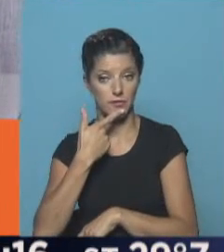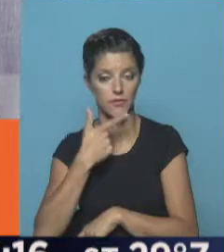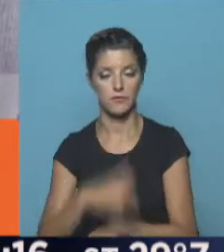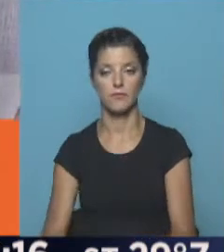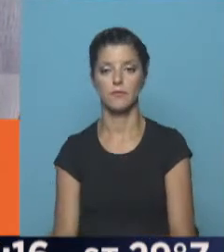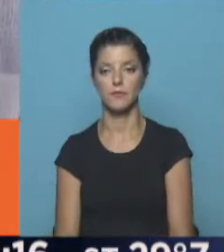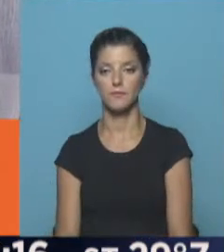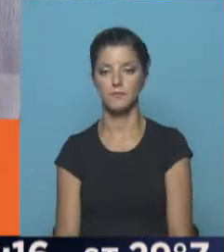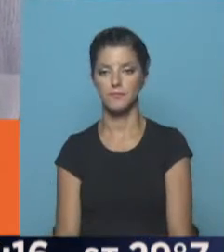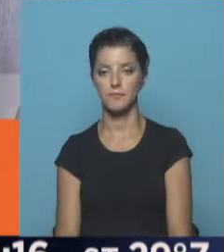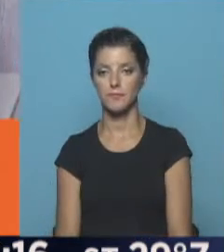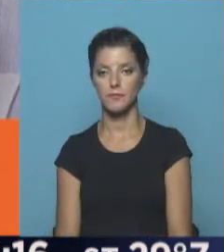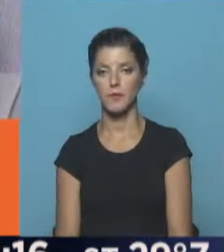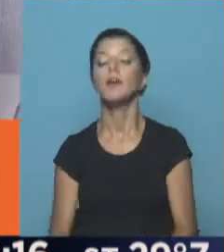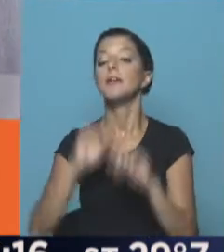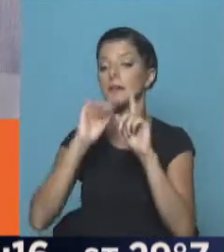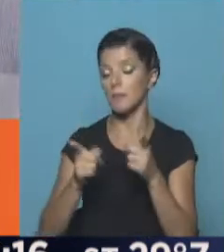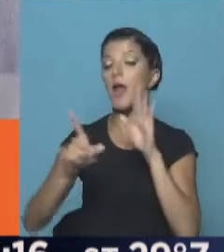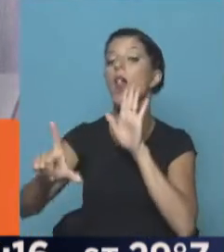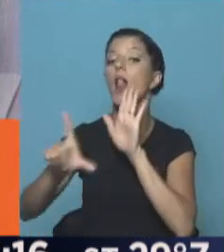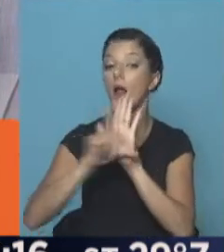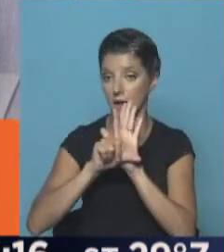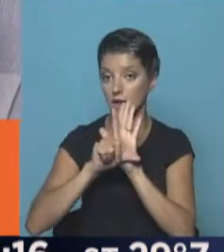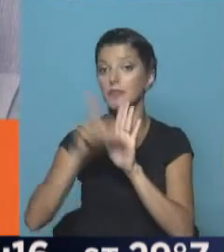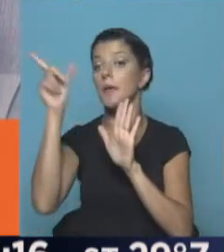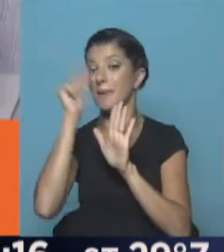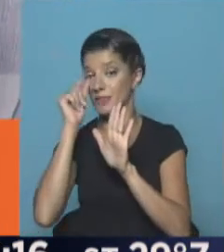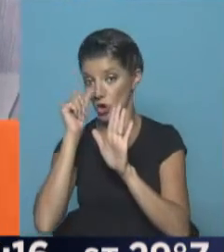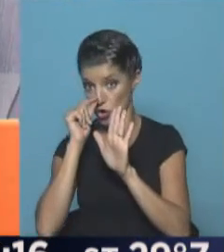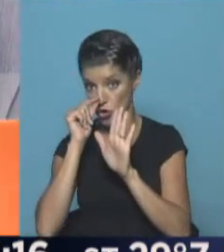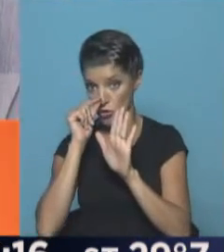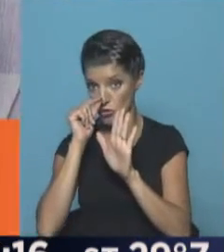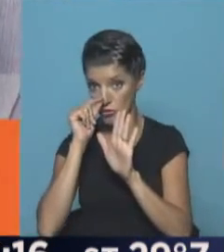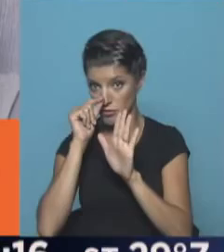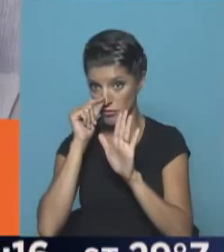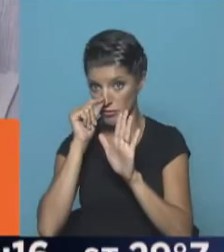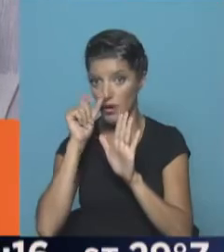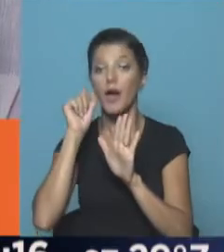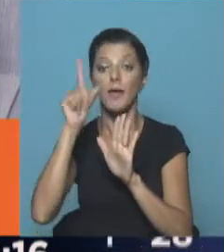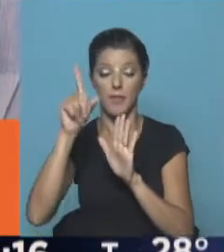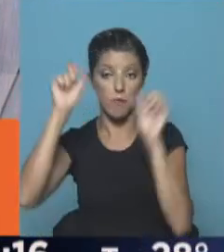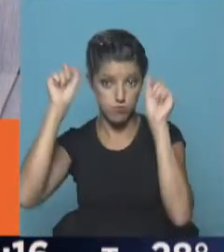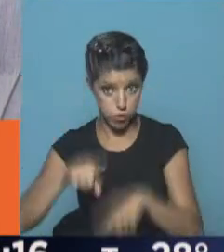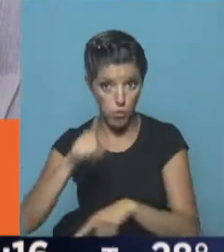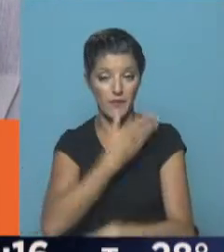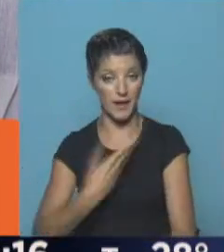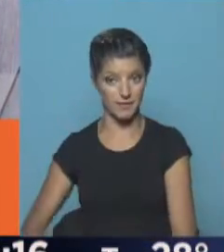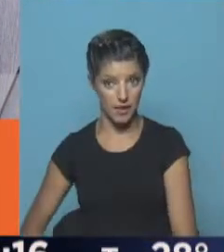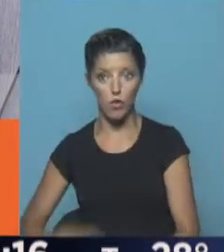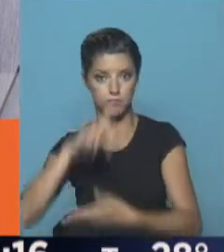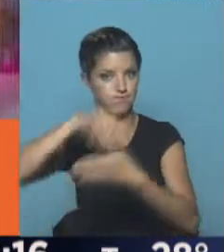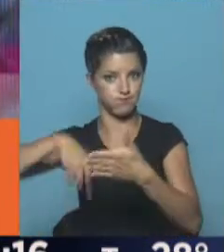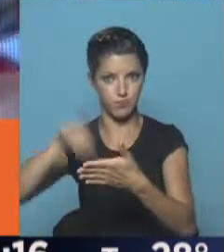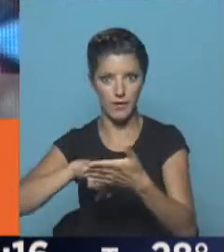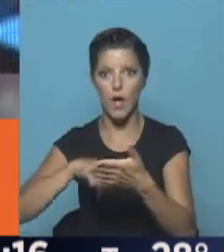revocar la famosa ley de petróleo de soberanía estatal brasilera no le ponemos un